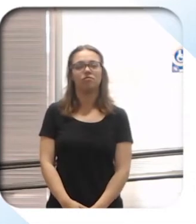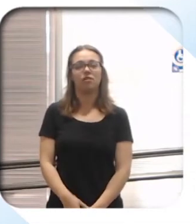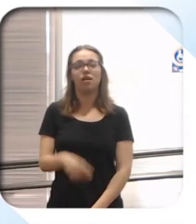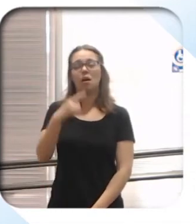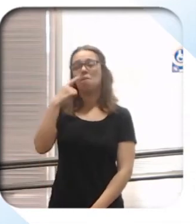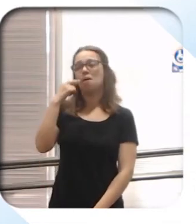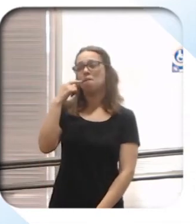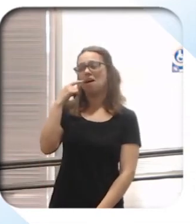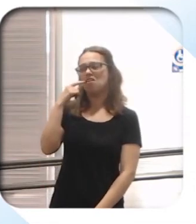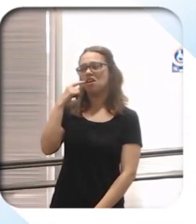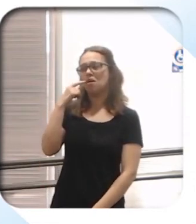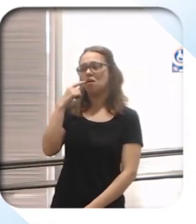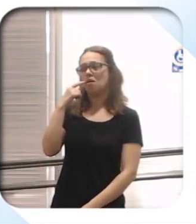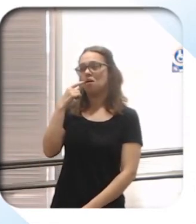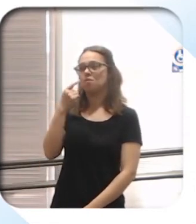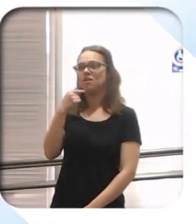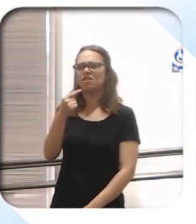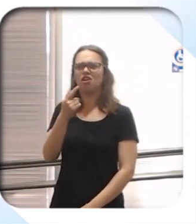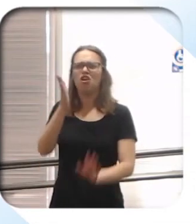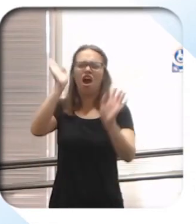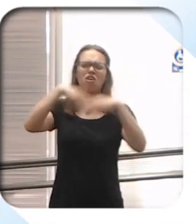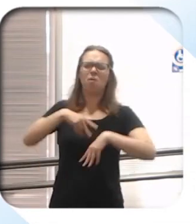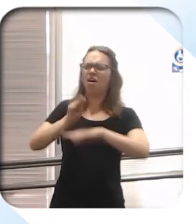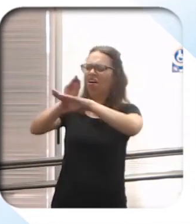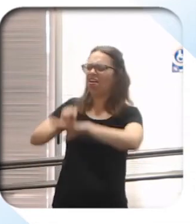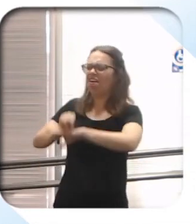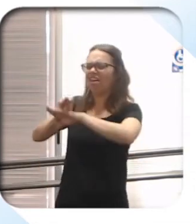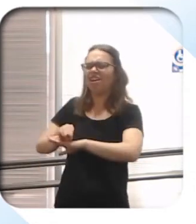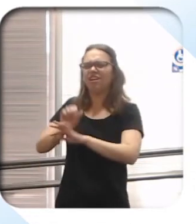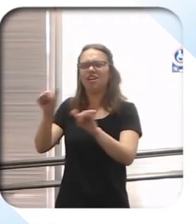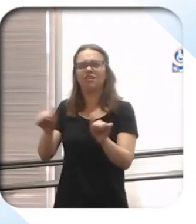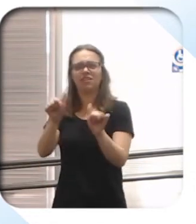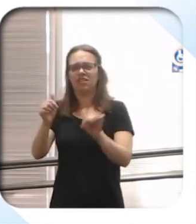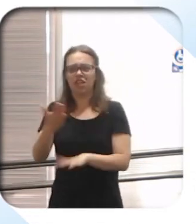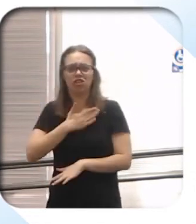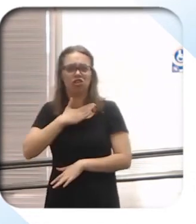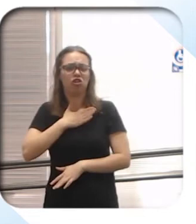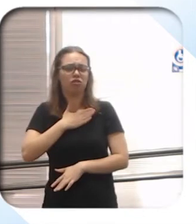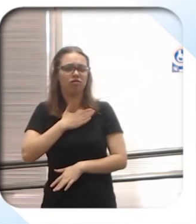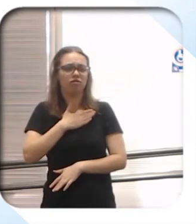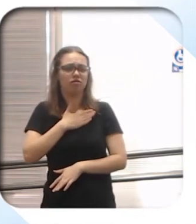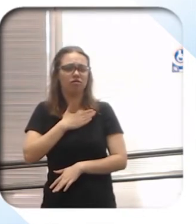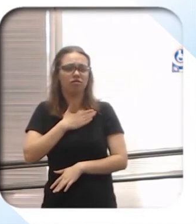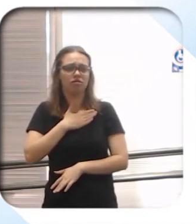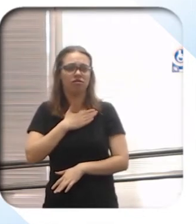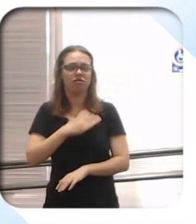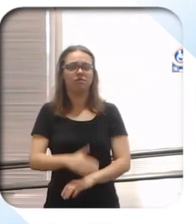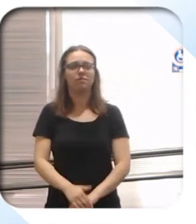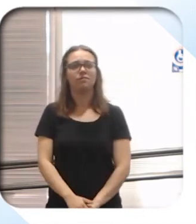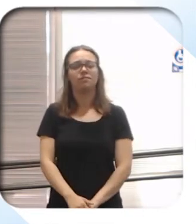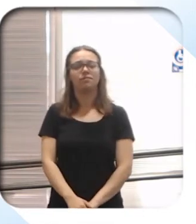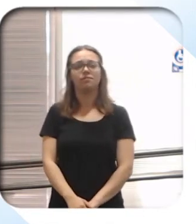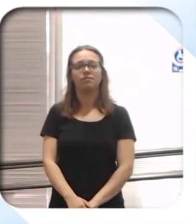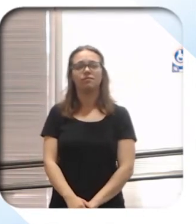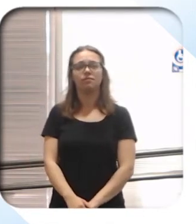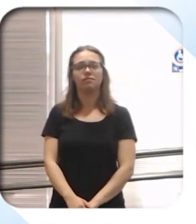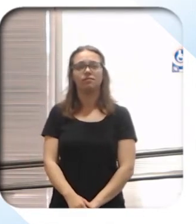Mis padres dicen que no pueden volver a criar hijos, que la tarea la van a tener que hacer ellos, que hablábamos hoy, ¿no?